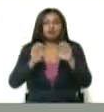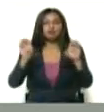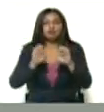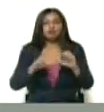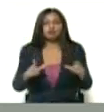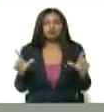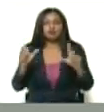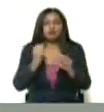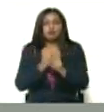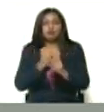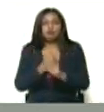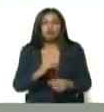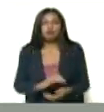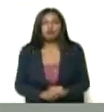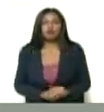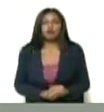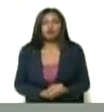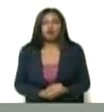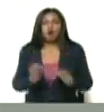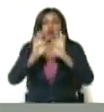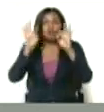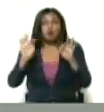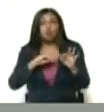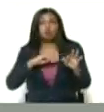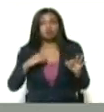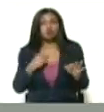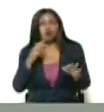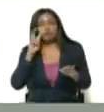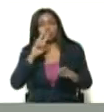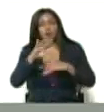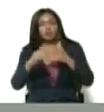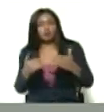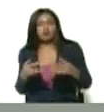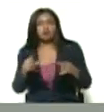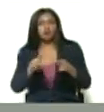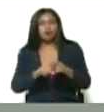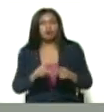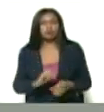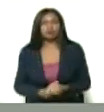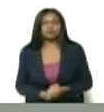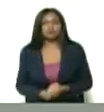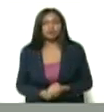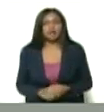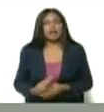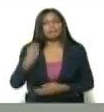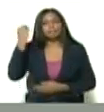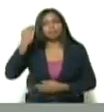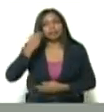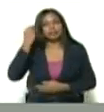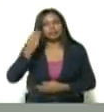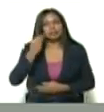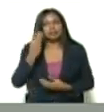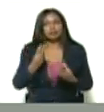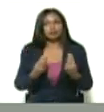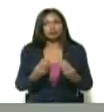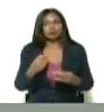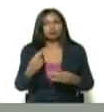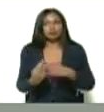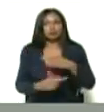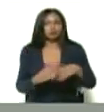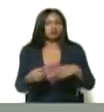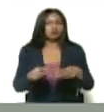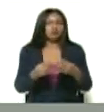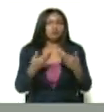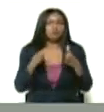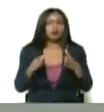teletrabajo, mecanismos que ahora nos vemos forzados por estas circunstancias, pero hay que repensar mucho más. Yo creo que la revolución tiene un debate